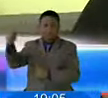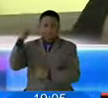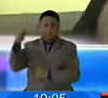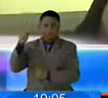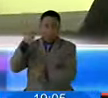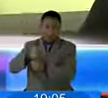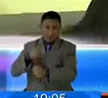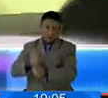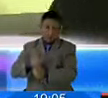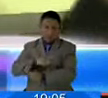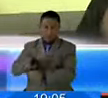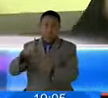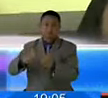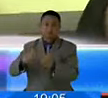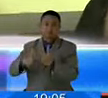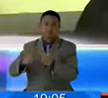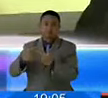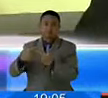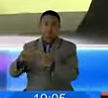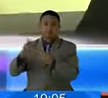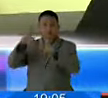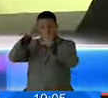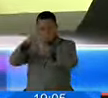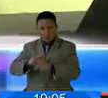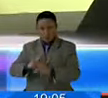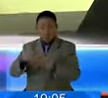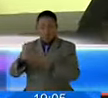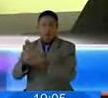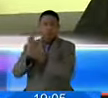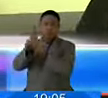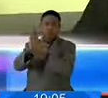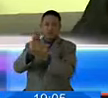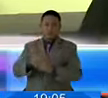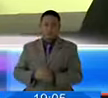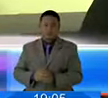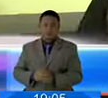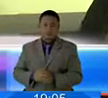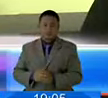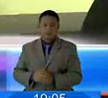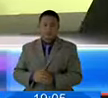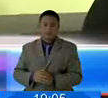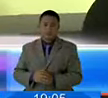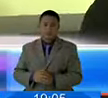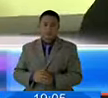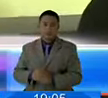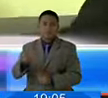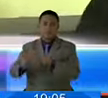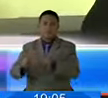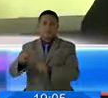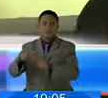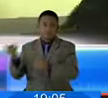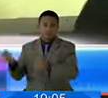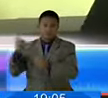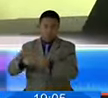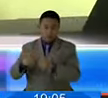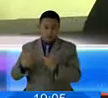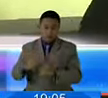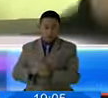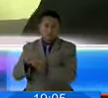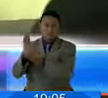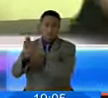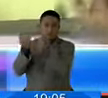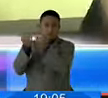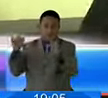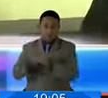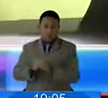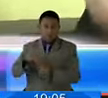laborales, el tema de la reinstitucionalización del IES, la recuperación por parte de los afiliados, un IES autónomo, si